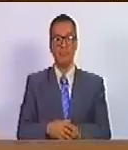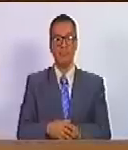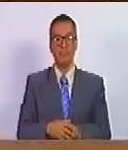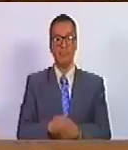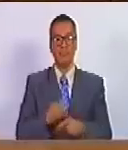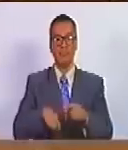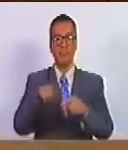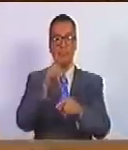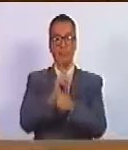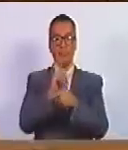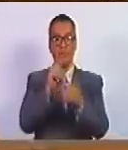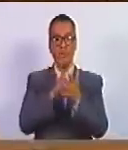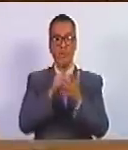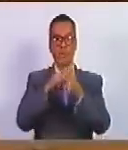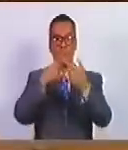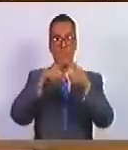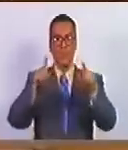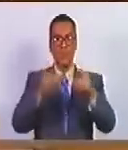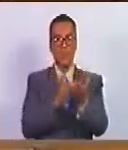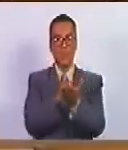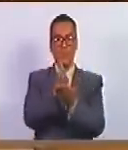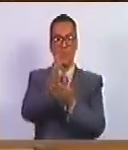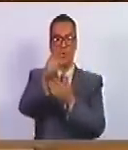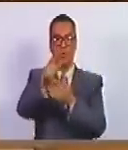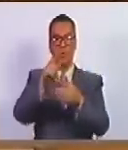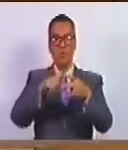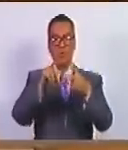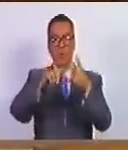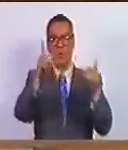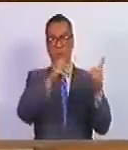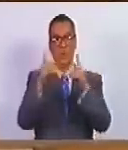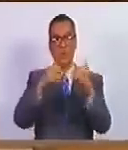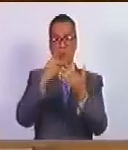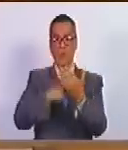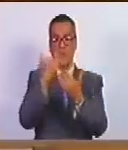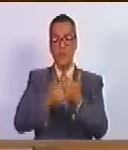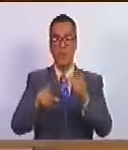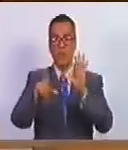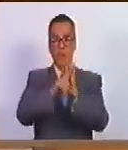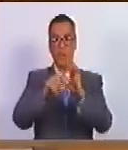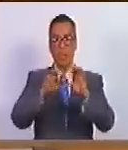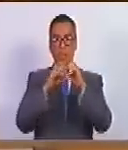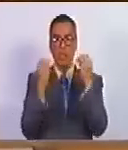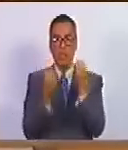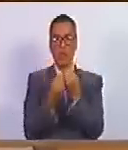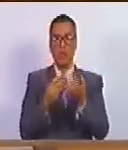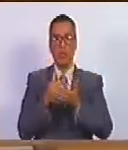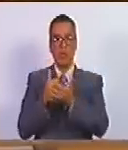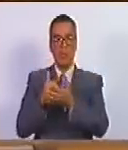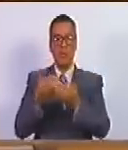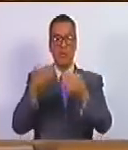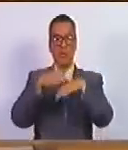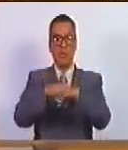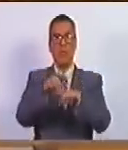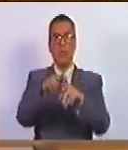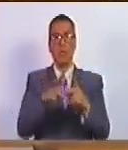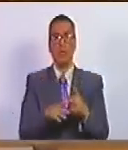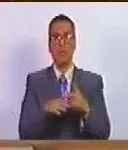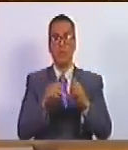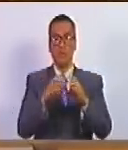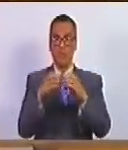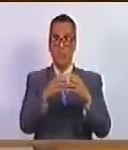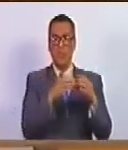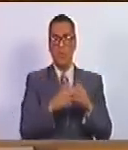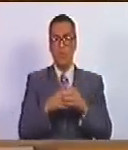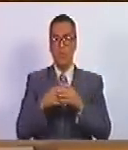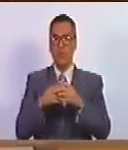Único punto número uno, continuación de la segunda discusión del proyecto de ley orgánica de coordinación y